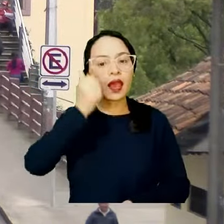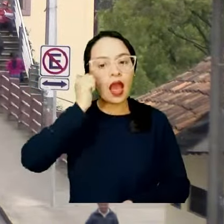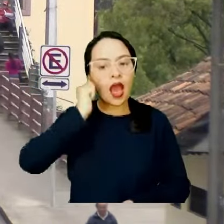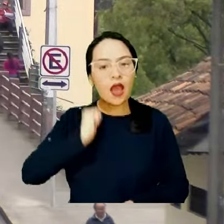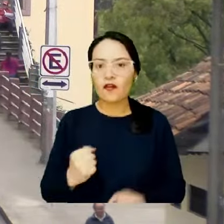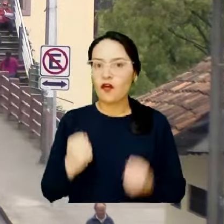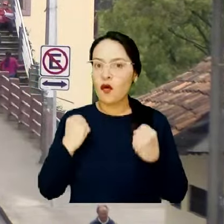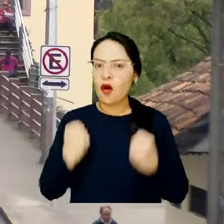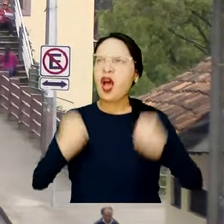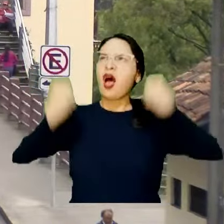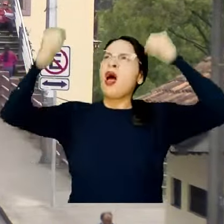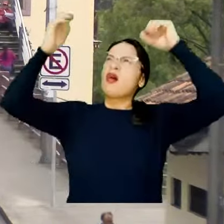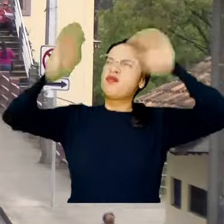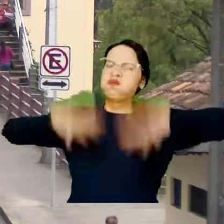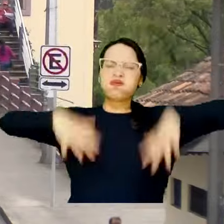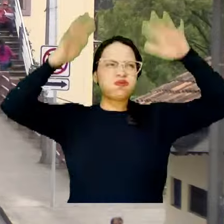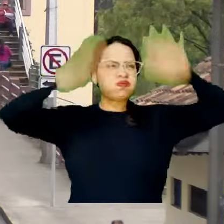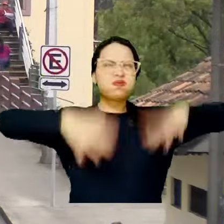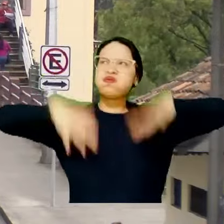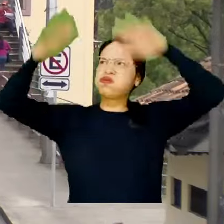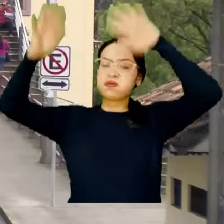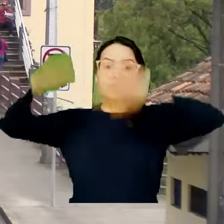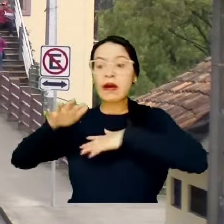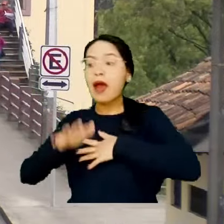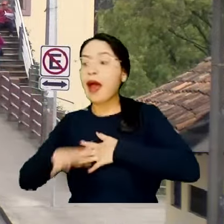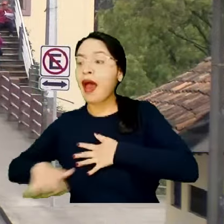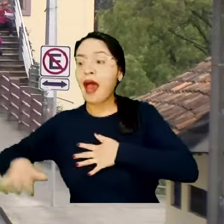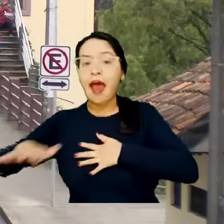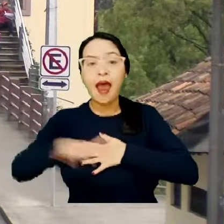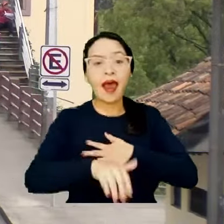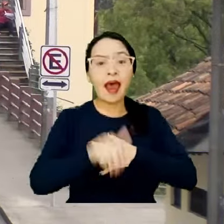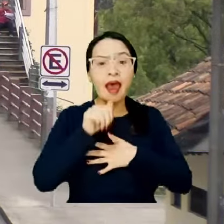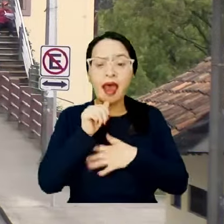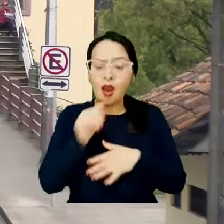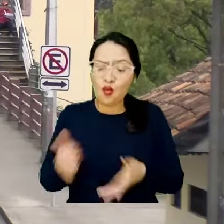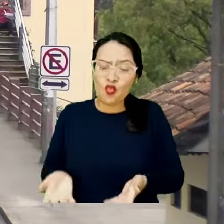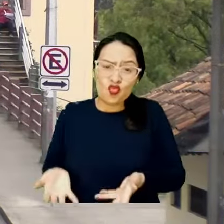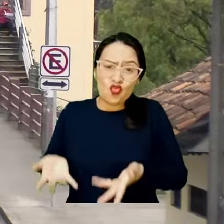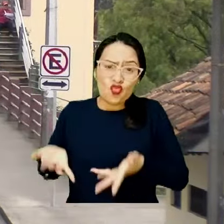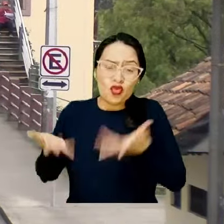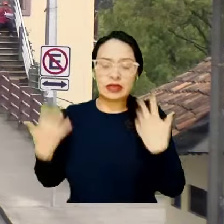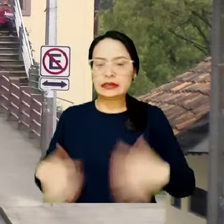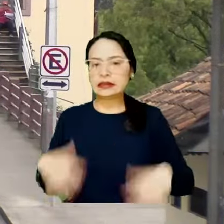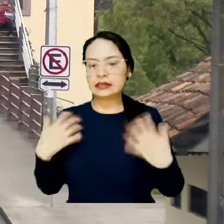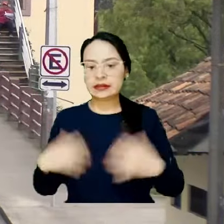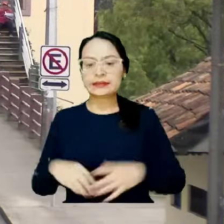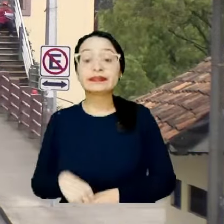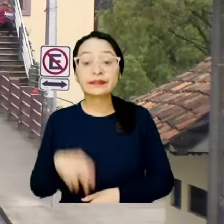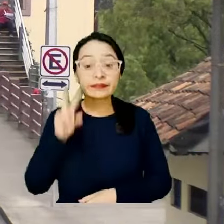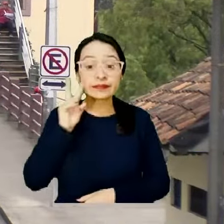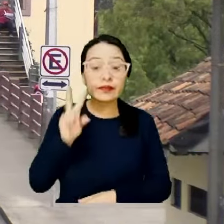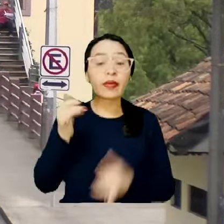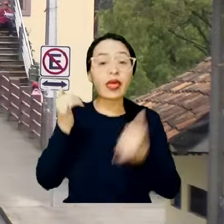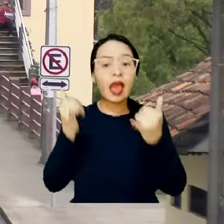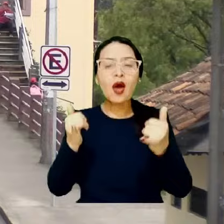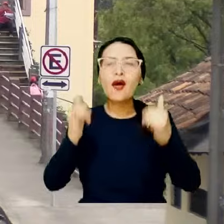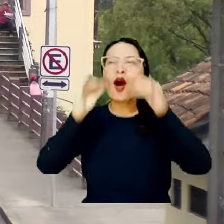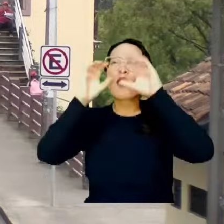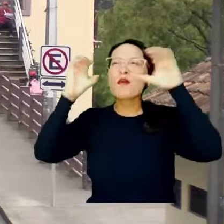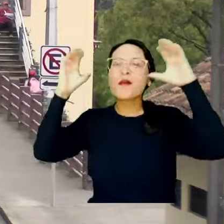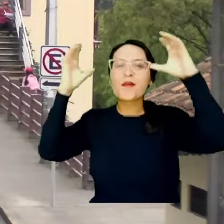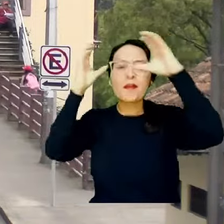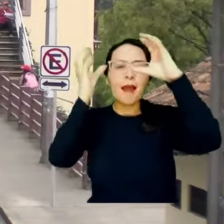pues algunos sectores inundados, sobre todo la cuenca Azogues. Hoy vemos este clima que está bastante nubosito y un clima